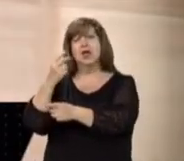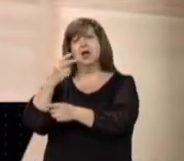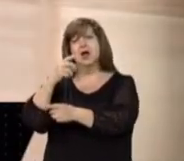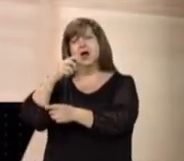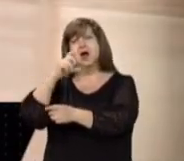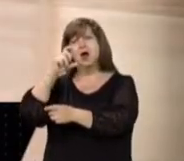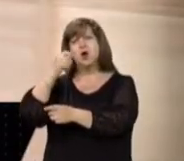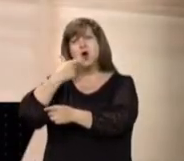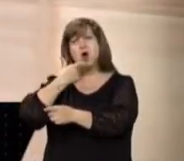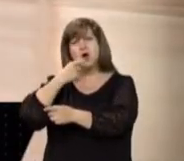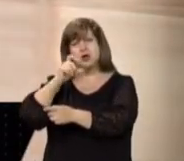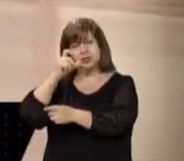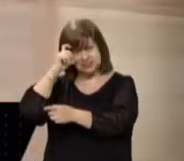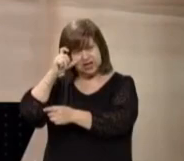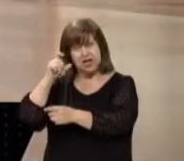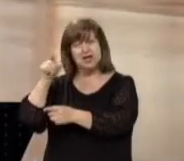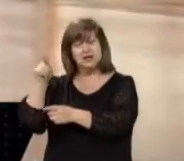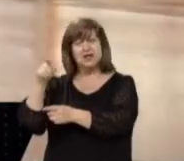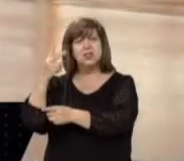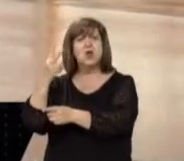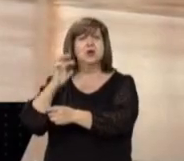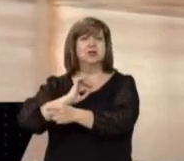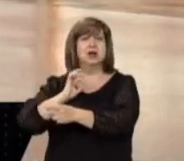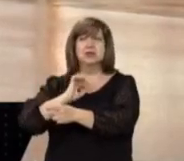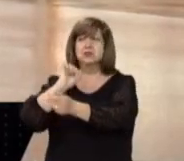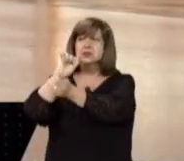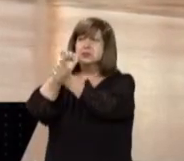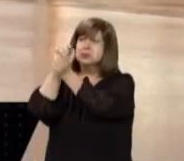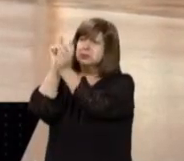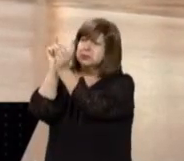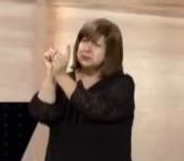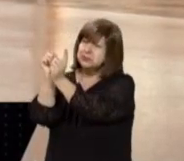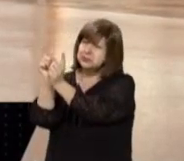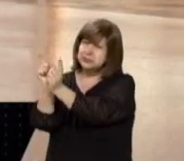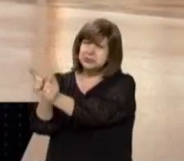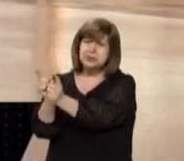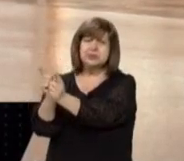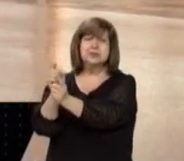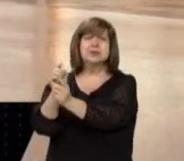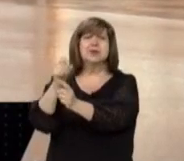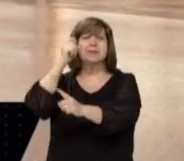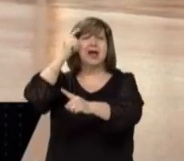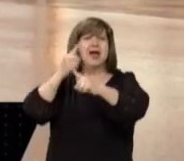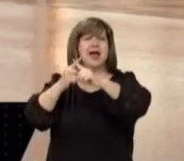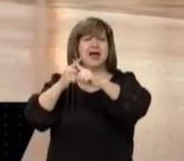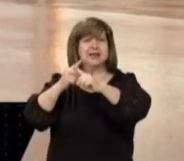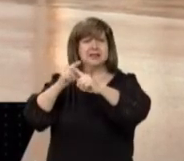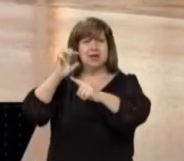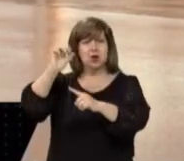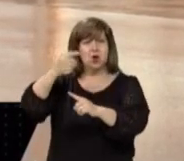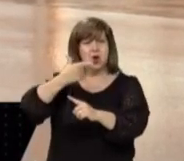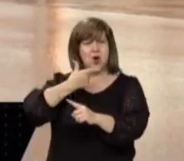se encuentra en la Dirección de Responsabilidad Penal Juvenil de Mendoza, conocido como Ex Cose.